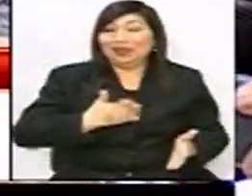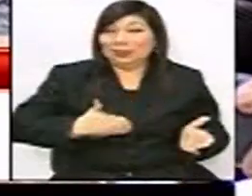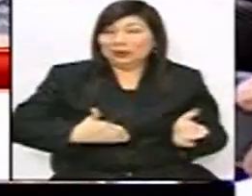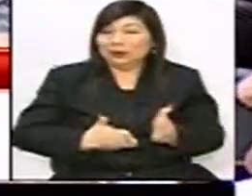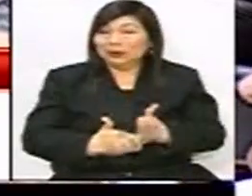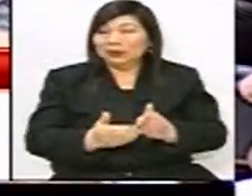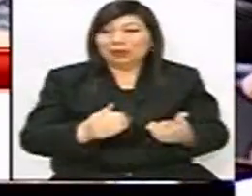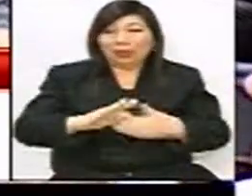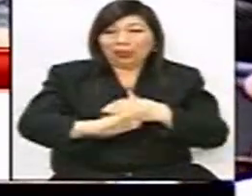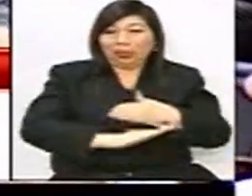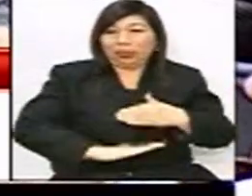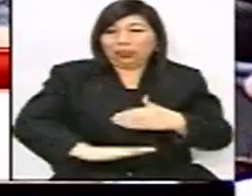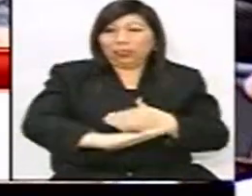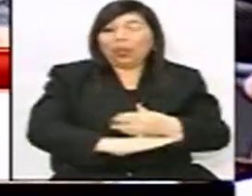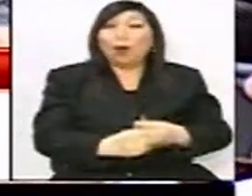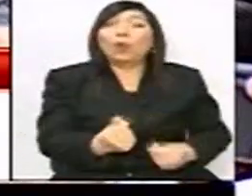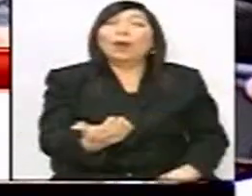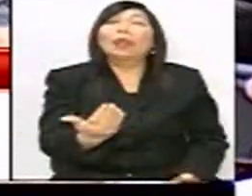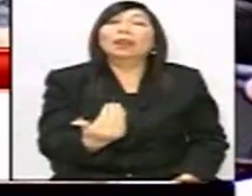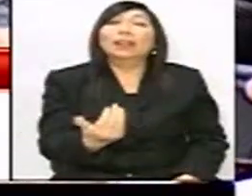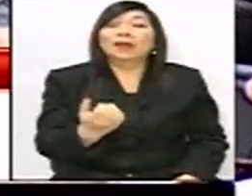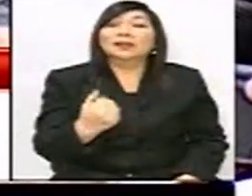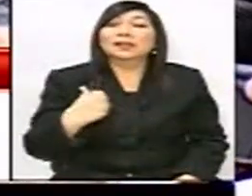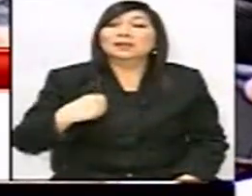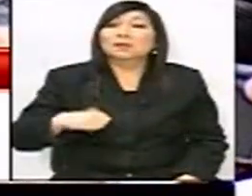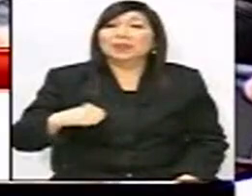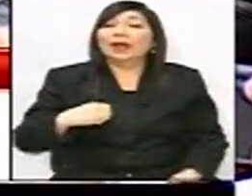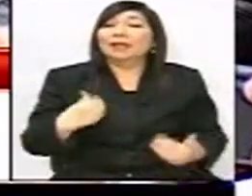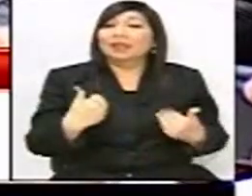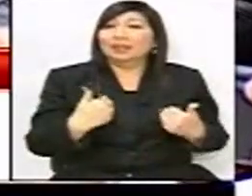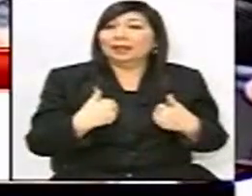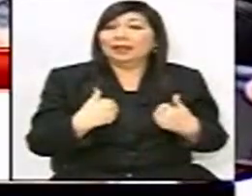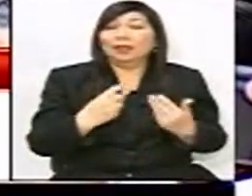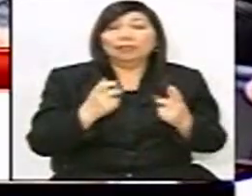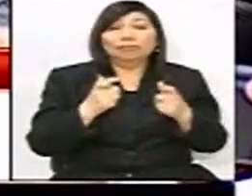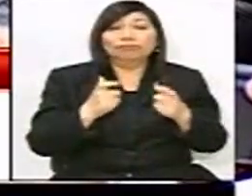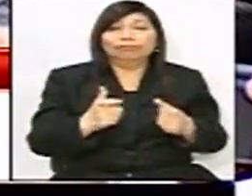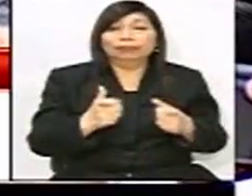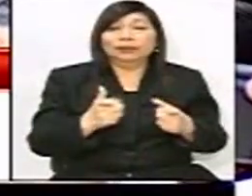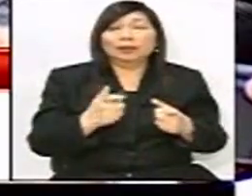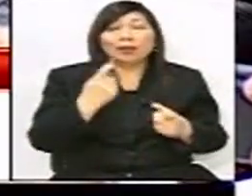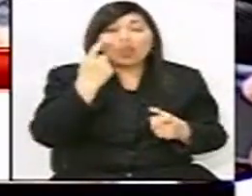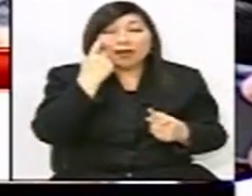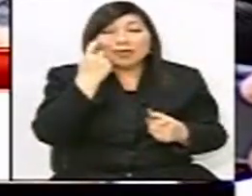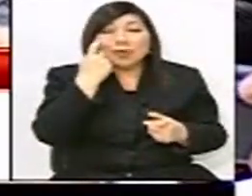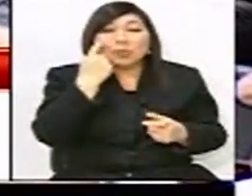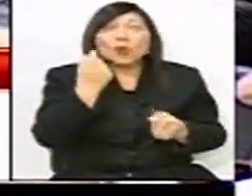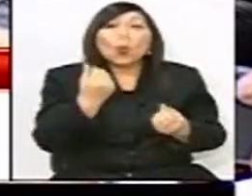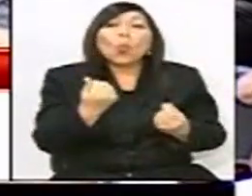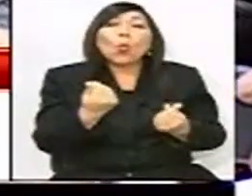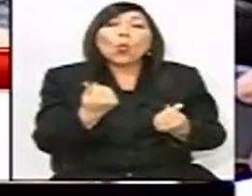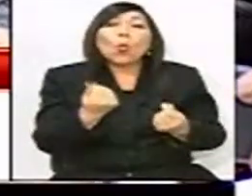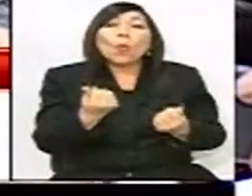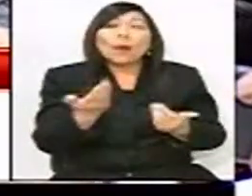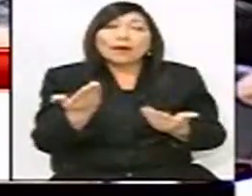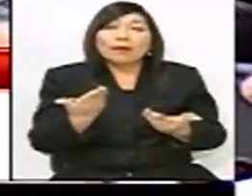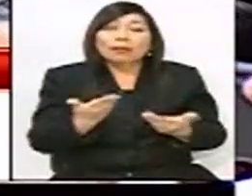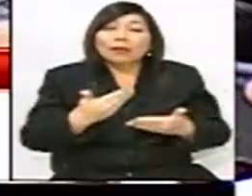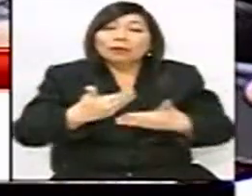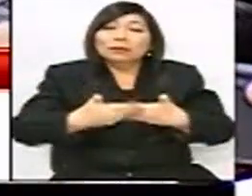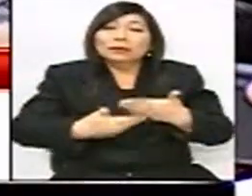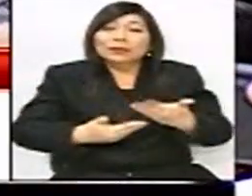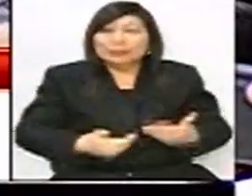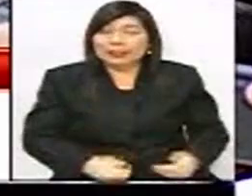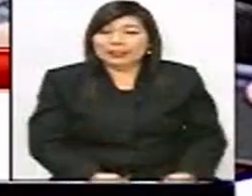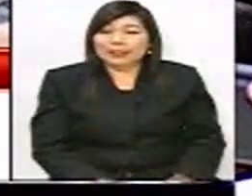A raíz de lo que está percibiendo. Si la municipalidad tiene ese control, conoce cuánto está